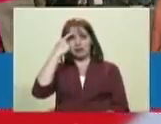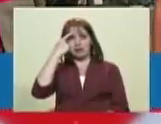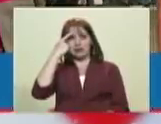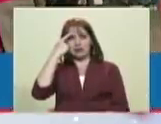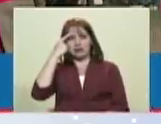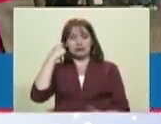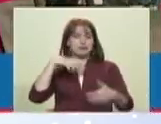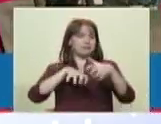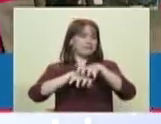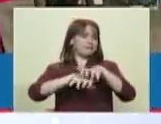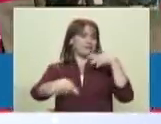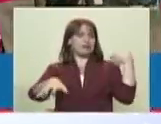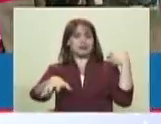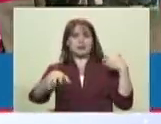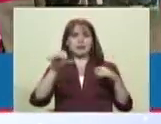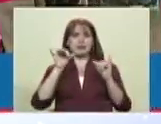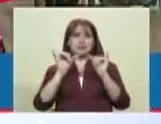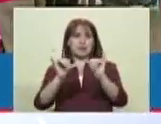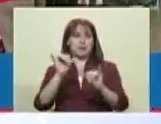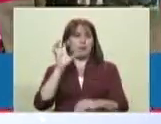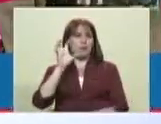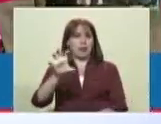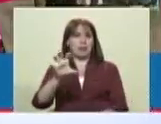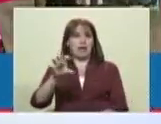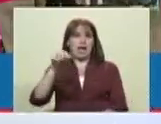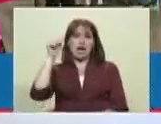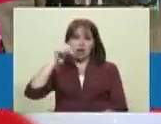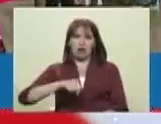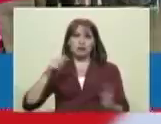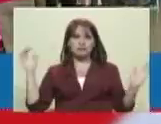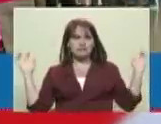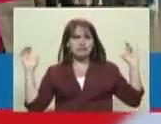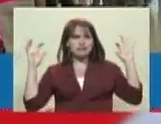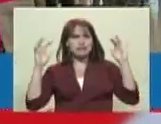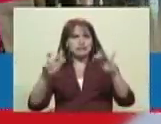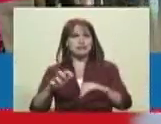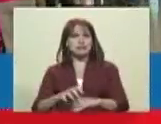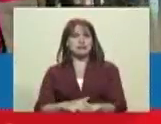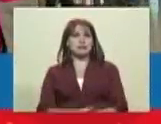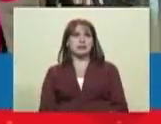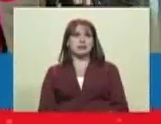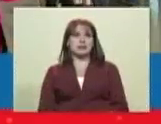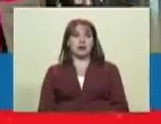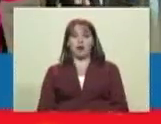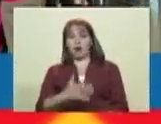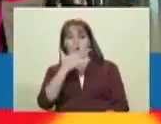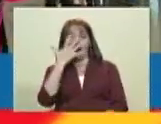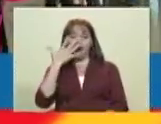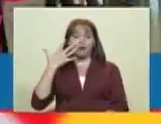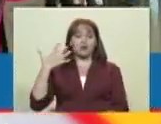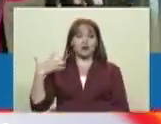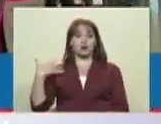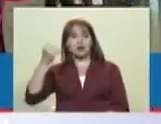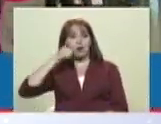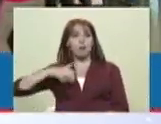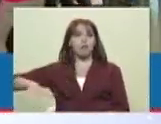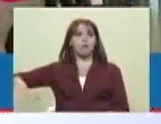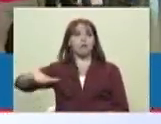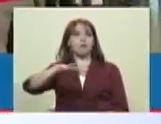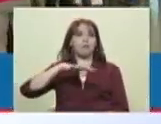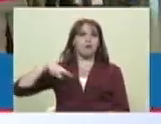somos de la misma patria, que esos millones que hoy salieron, estamos muy orgullosos del pueblo de